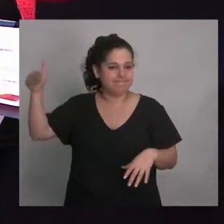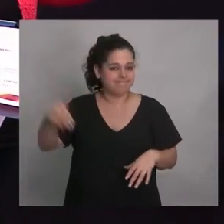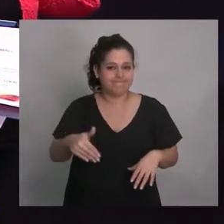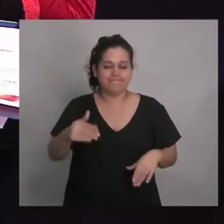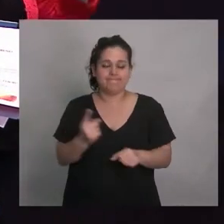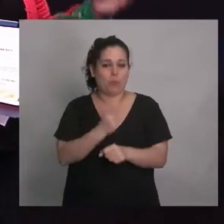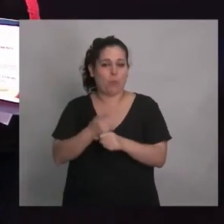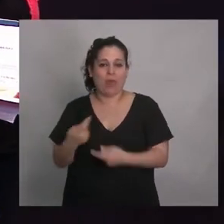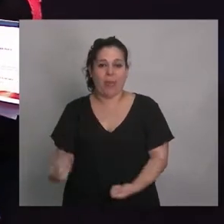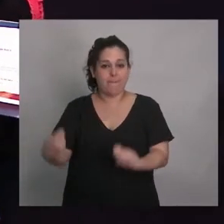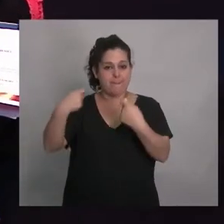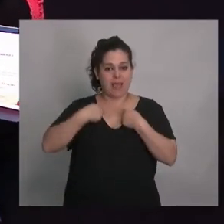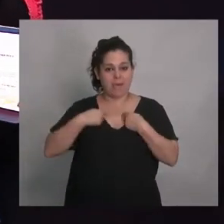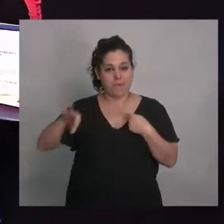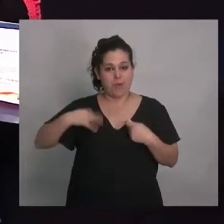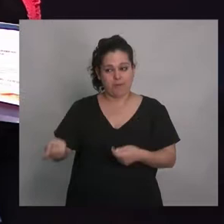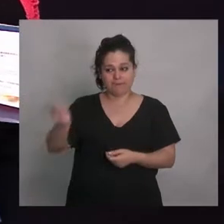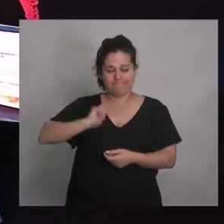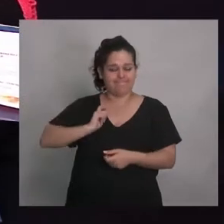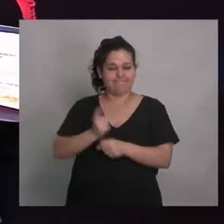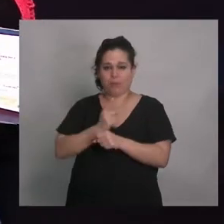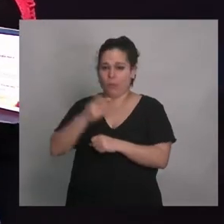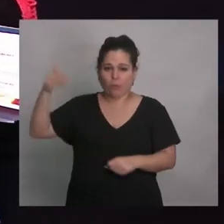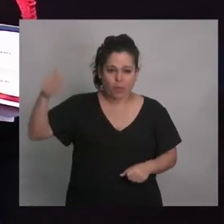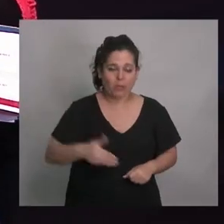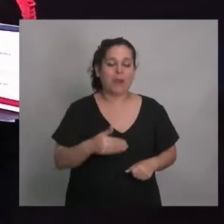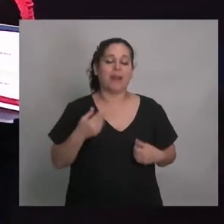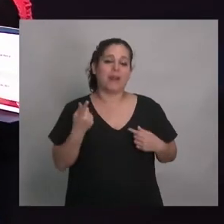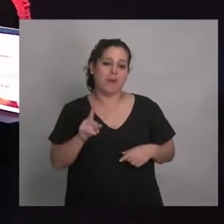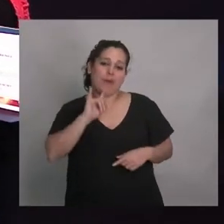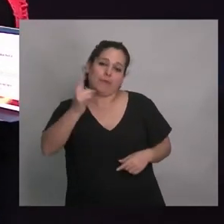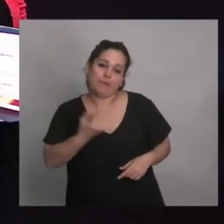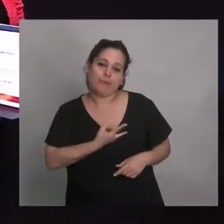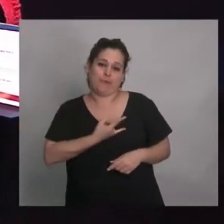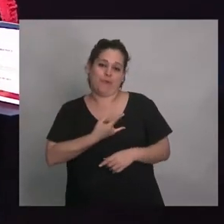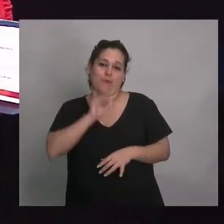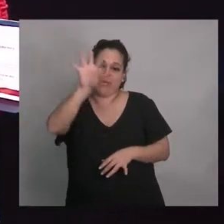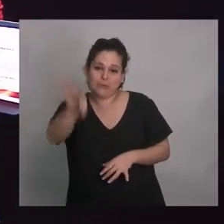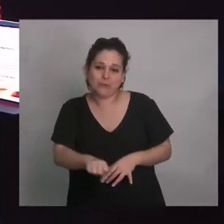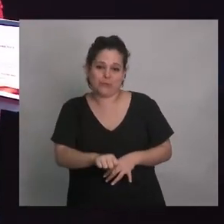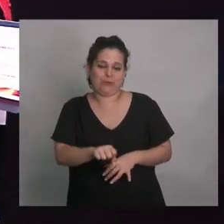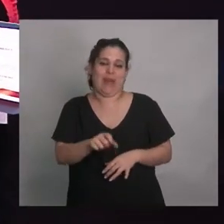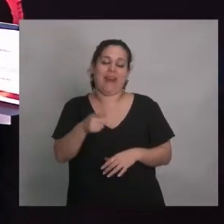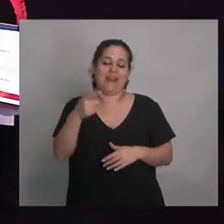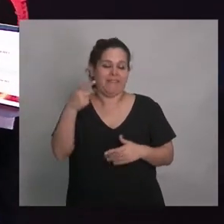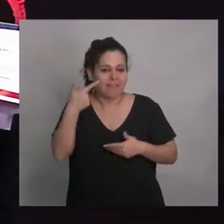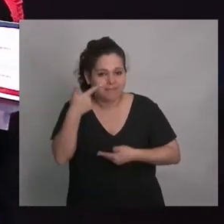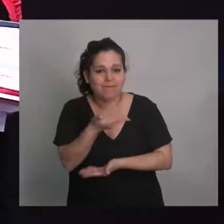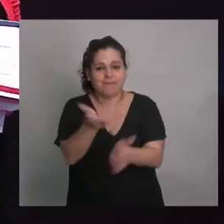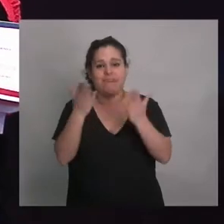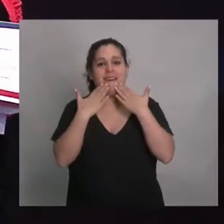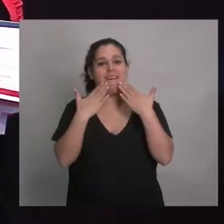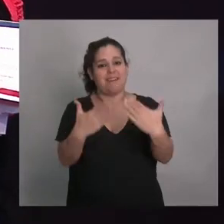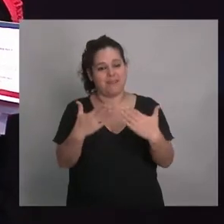personalmente su premio pero nos ha encargado venir por el mostrar su agradecimiento con